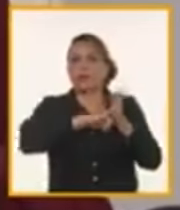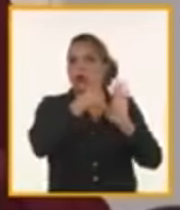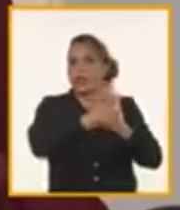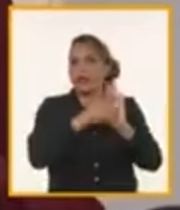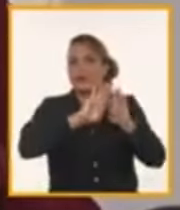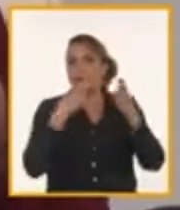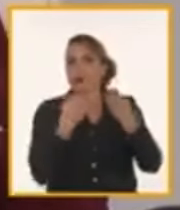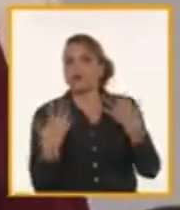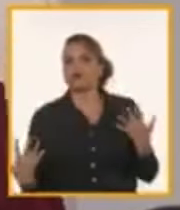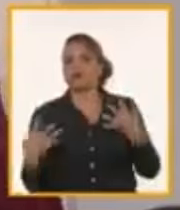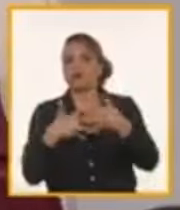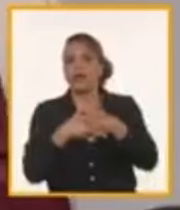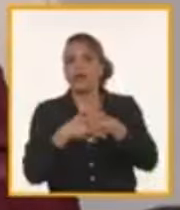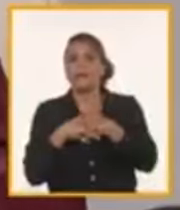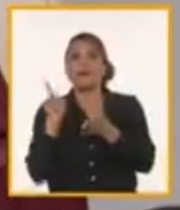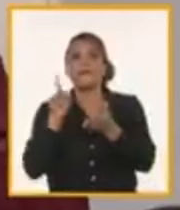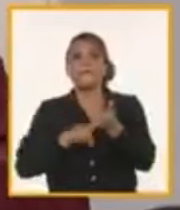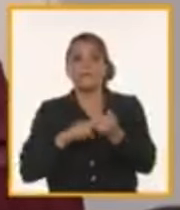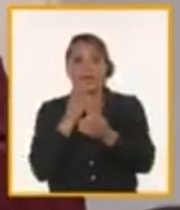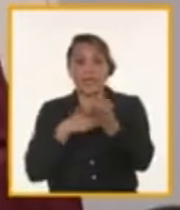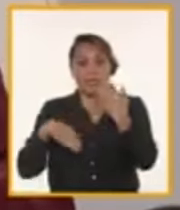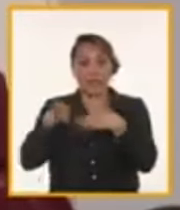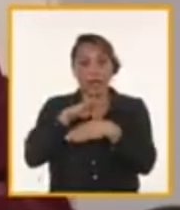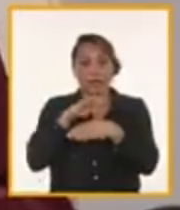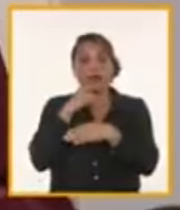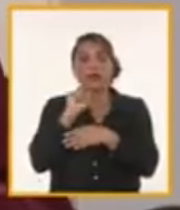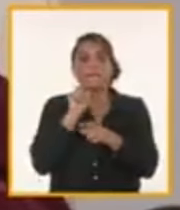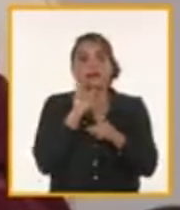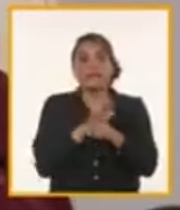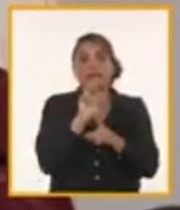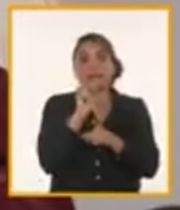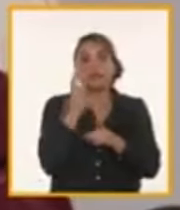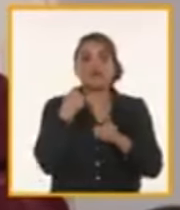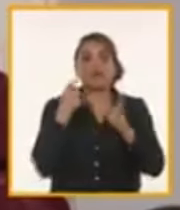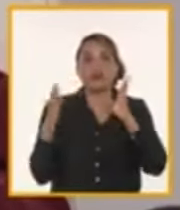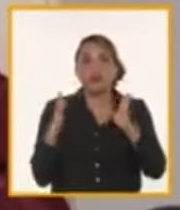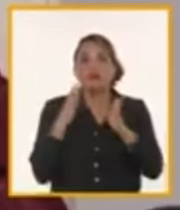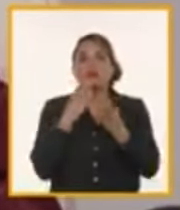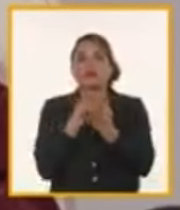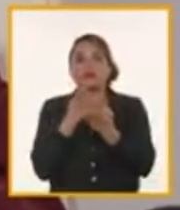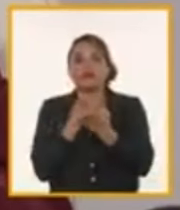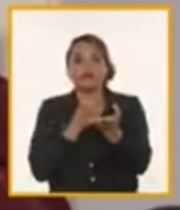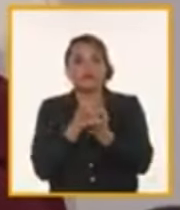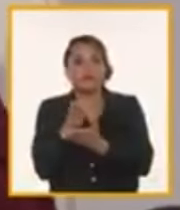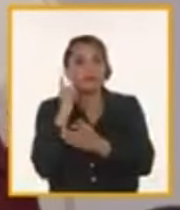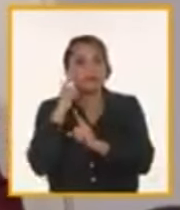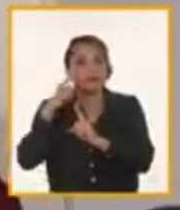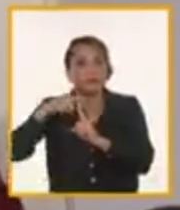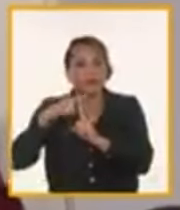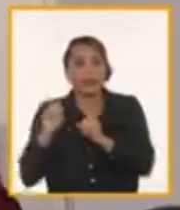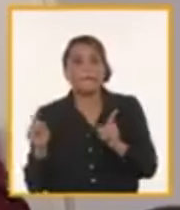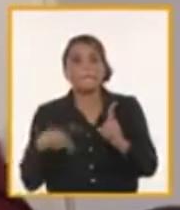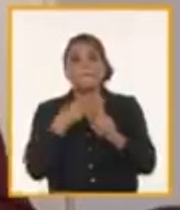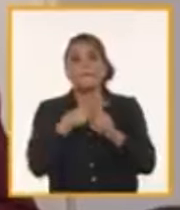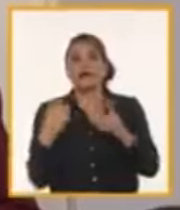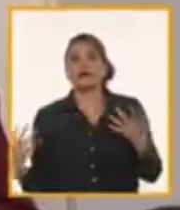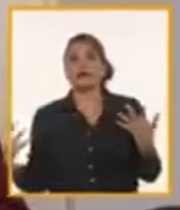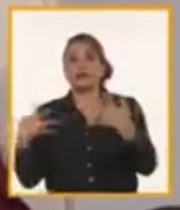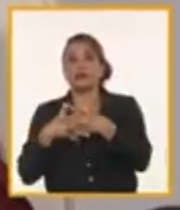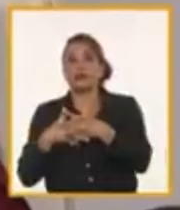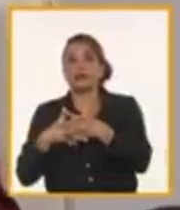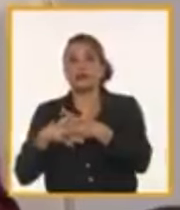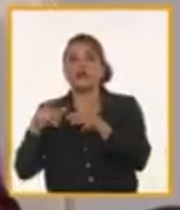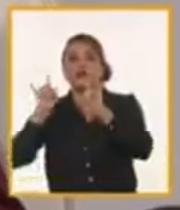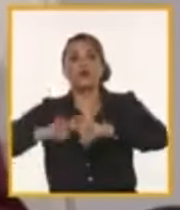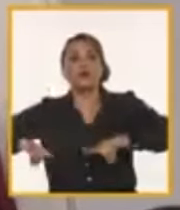cosas pero en el pregrado a partir de segundo año los estudiantes de las ciencias técnicas que se puedan vincular con las instituciones el sector empresarial